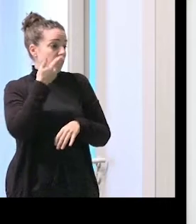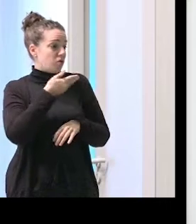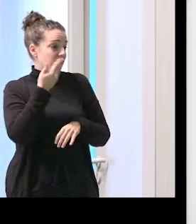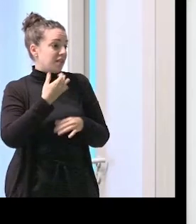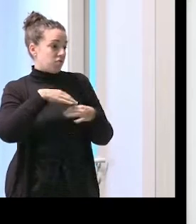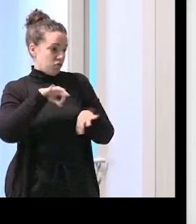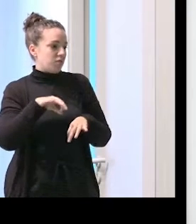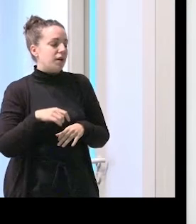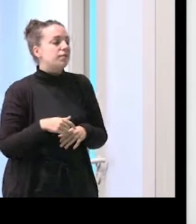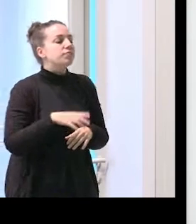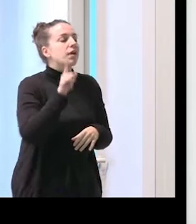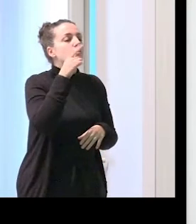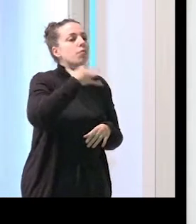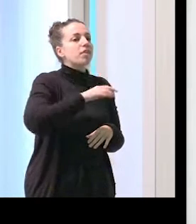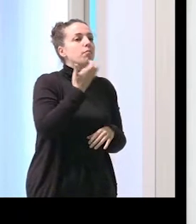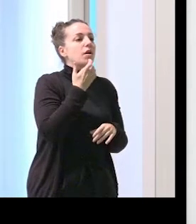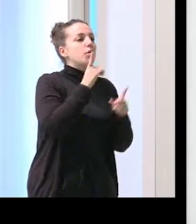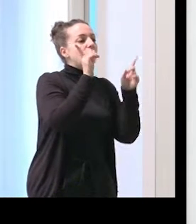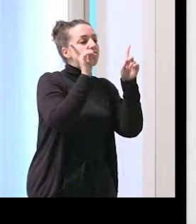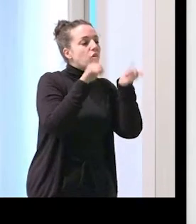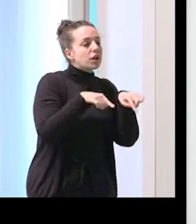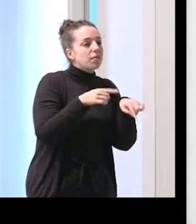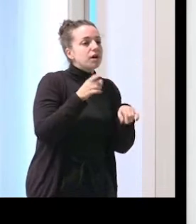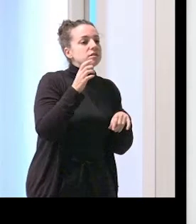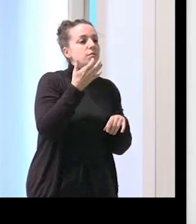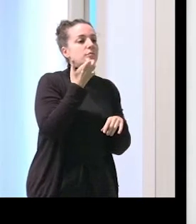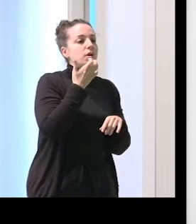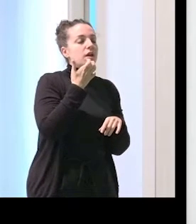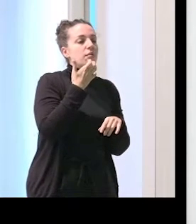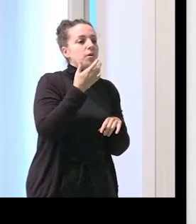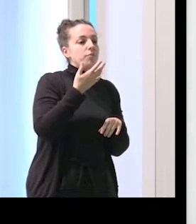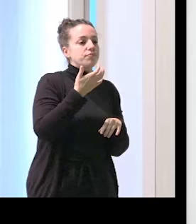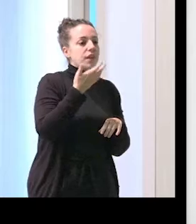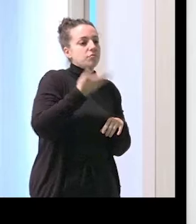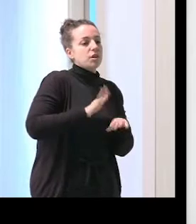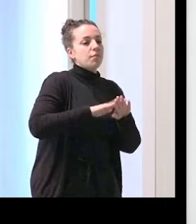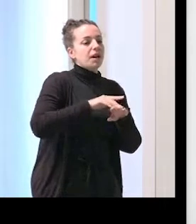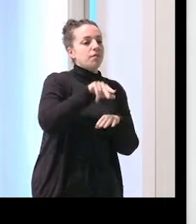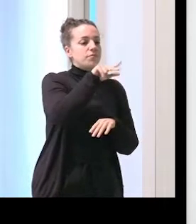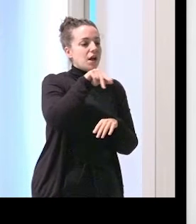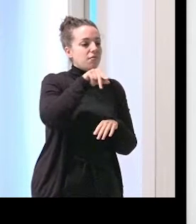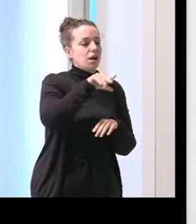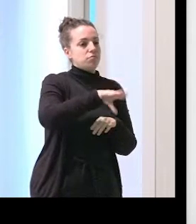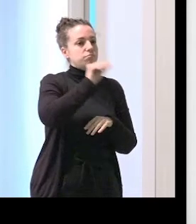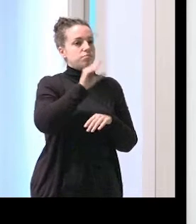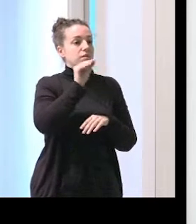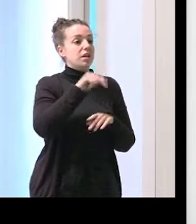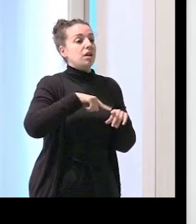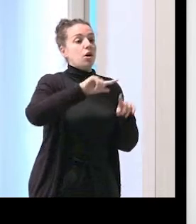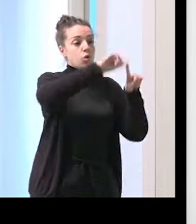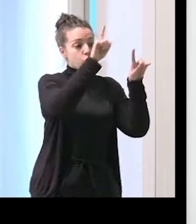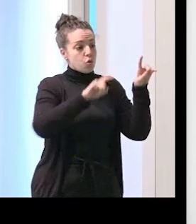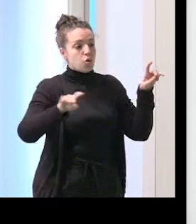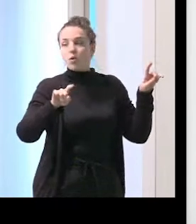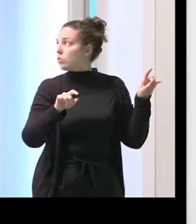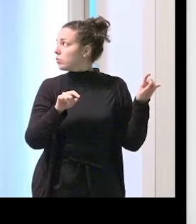de la percepción de fonemas consonánticos de alta frecuencia, que son importantes en el reconocimiento del habla. Este tipo de curva es muy frecuente en las